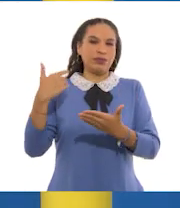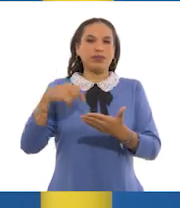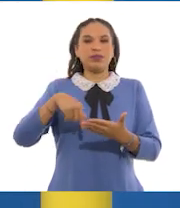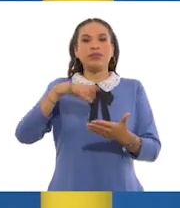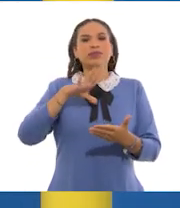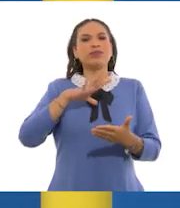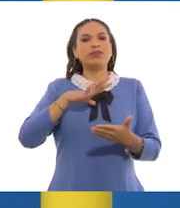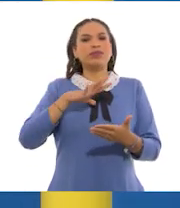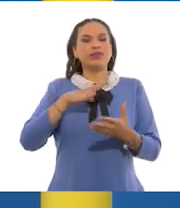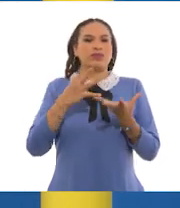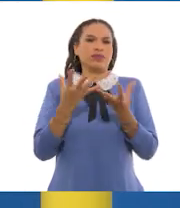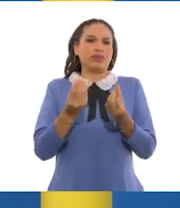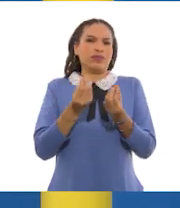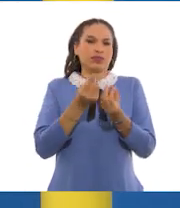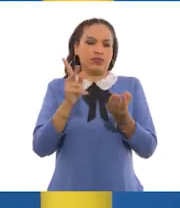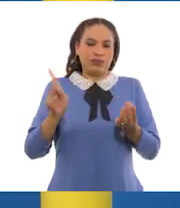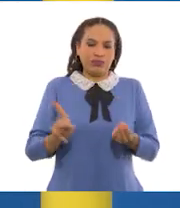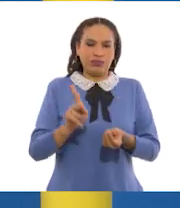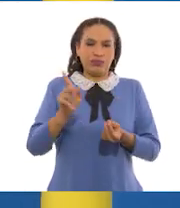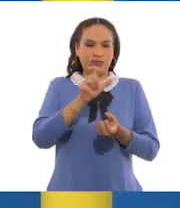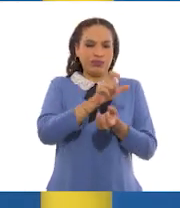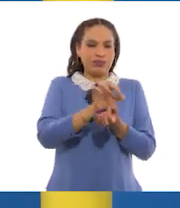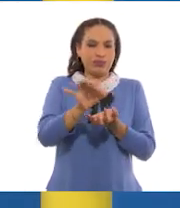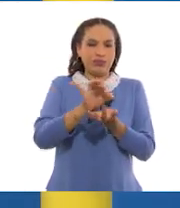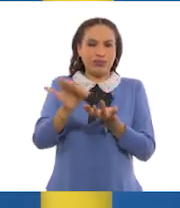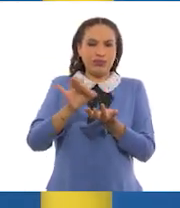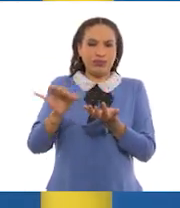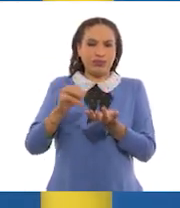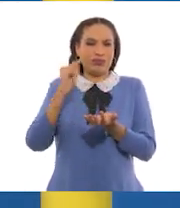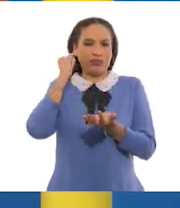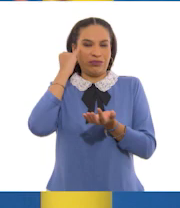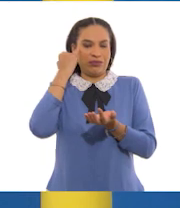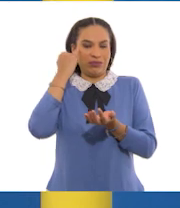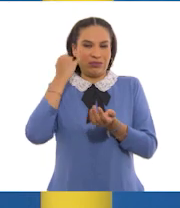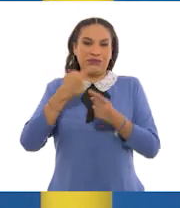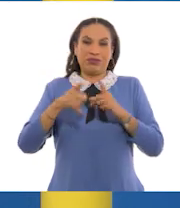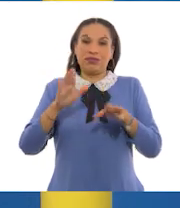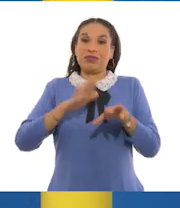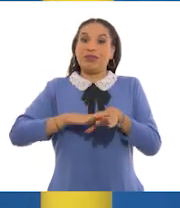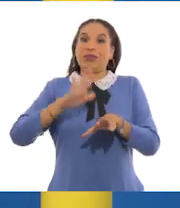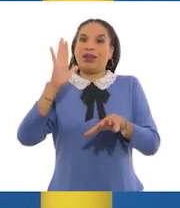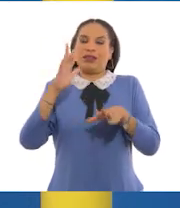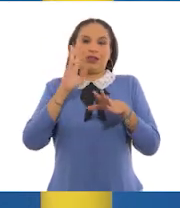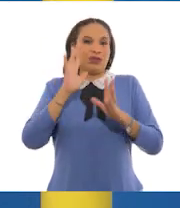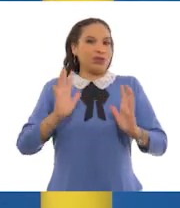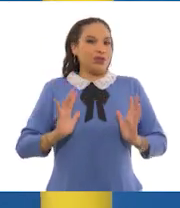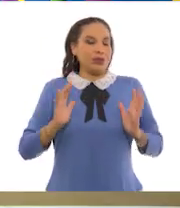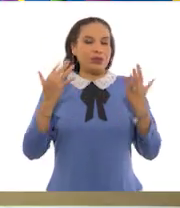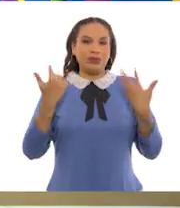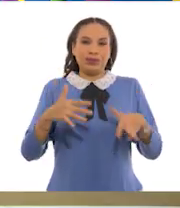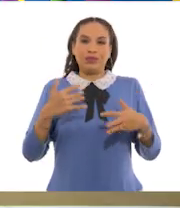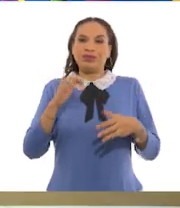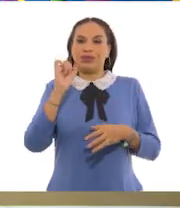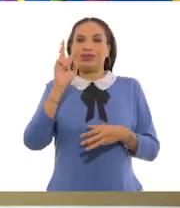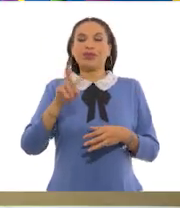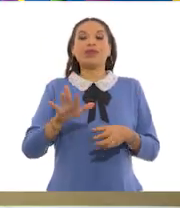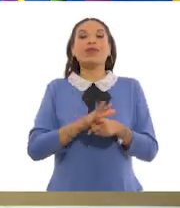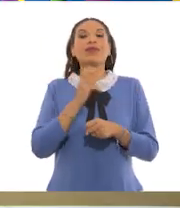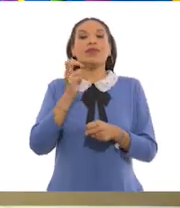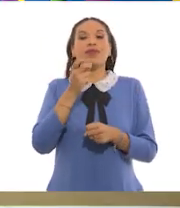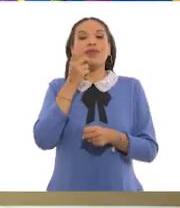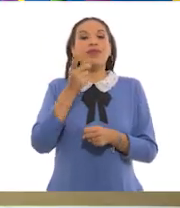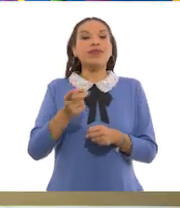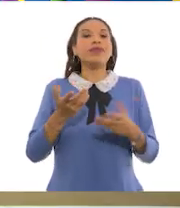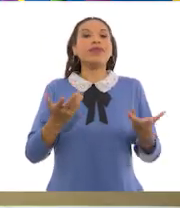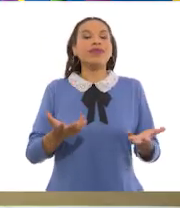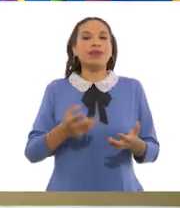aquí había muchísimos pueblos indígenas diferentes, la cosa todavía era más increíble, ¿no? Exacto, por eso te digo